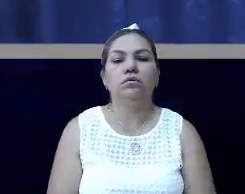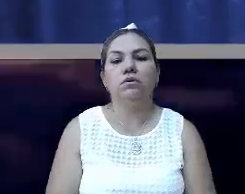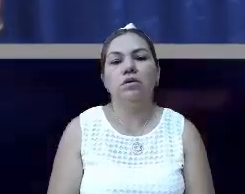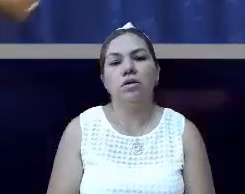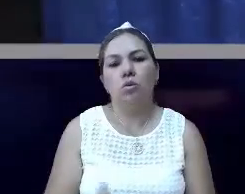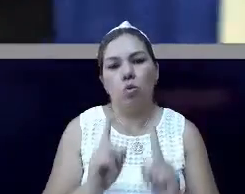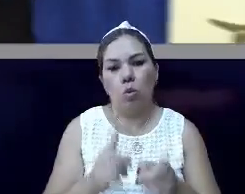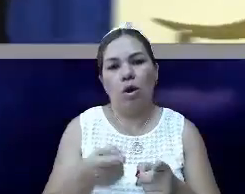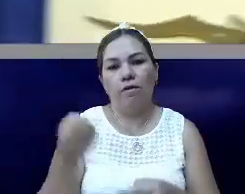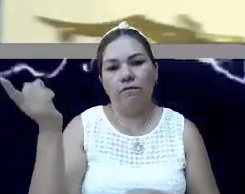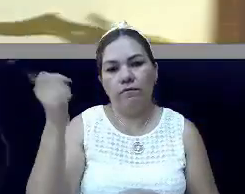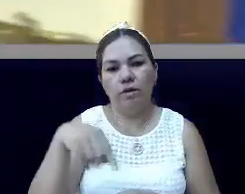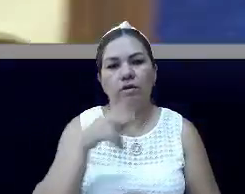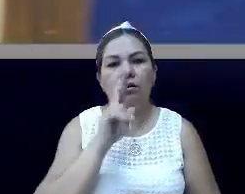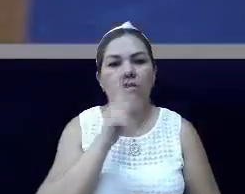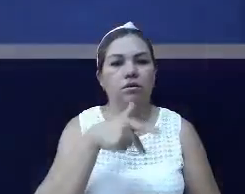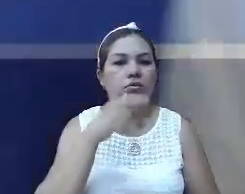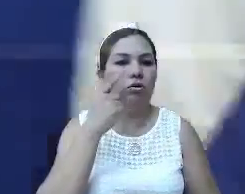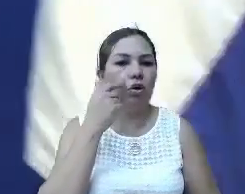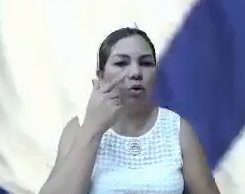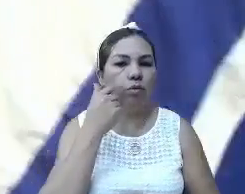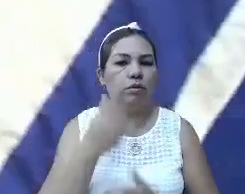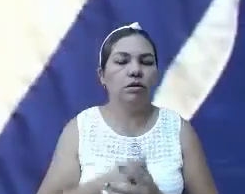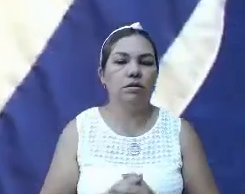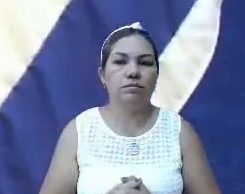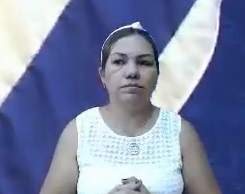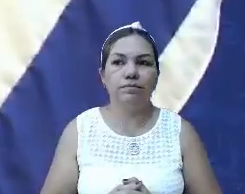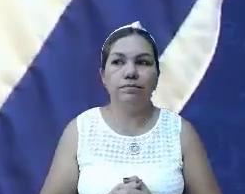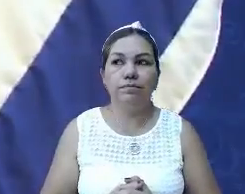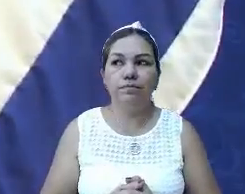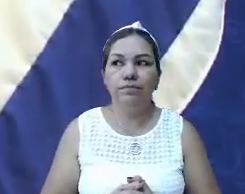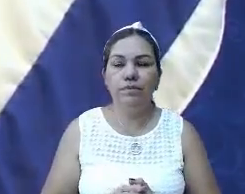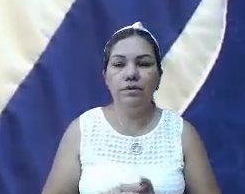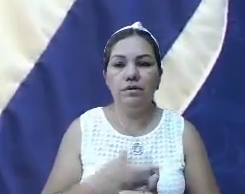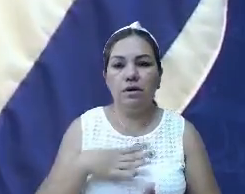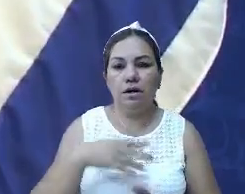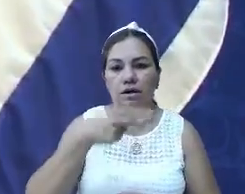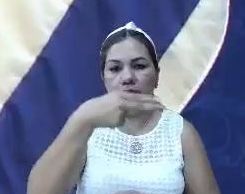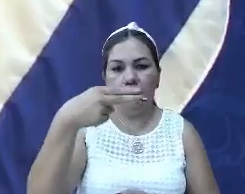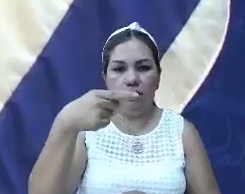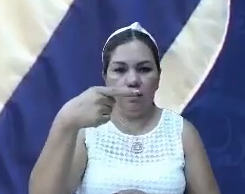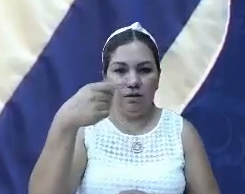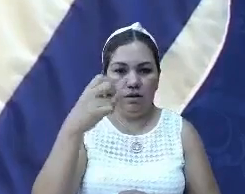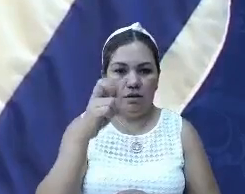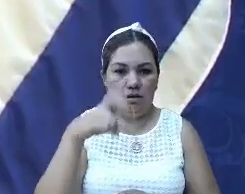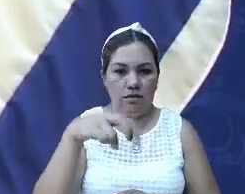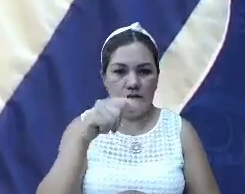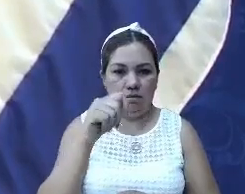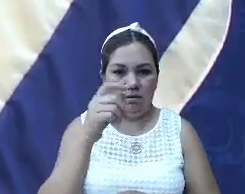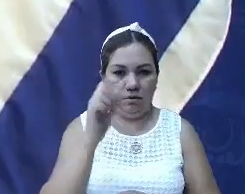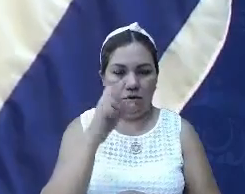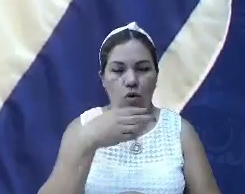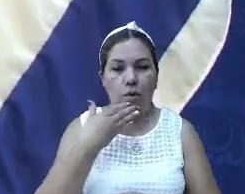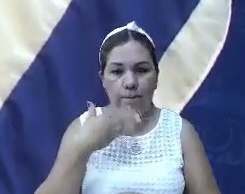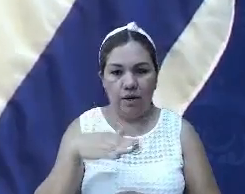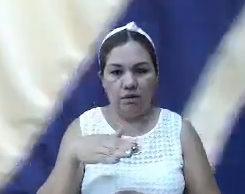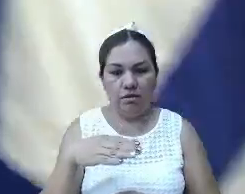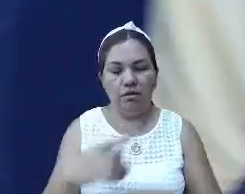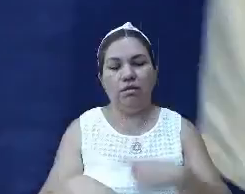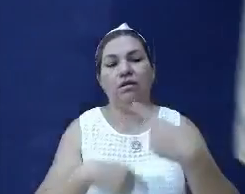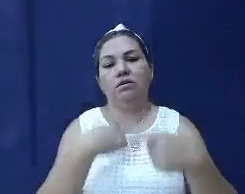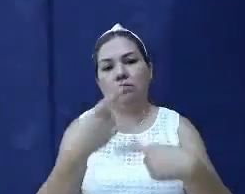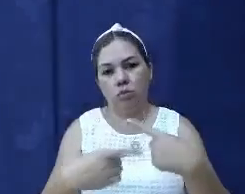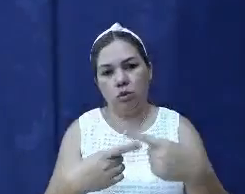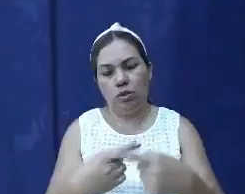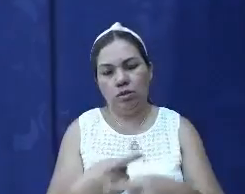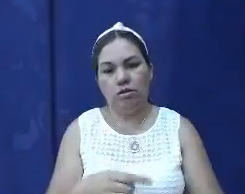del Hijo del Hombre. Quiere decir que hay gente que va a entender cuando ya todo fue consumado.